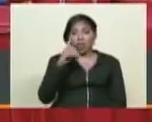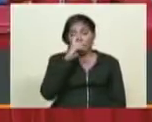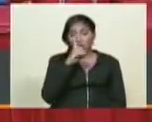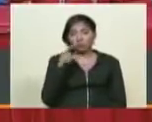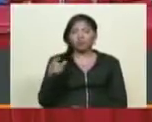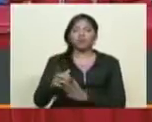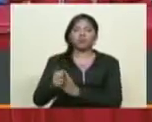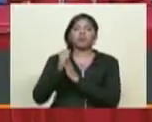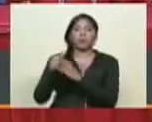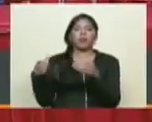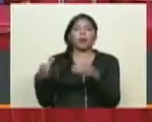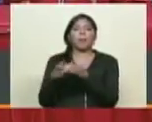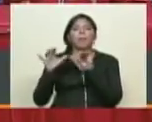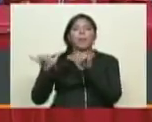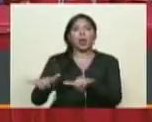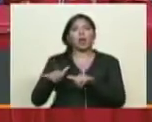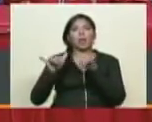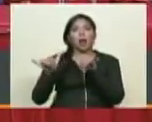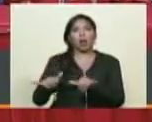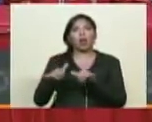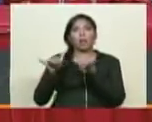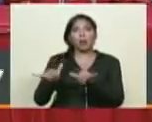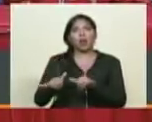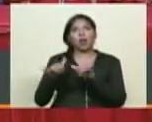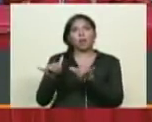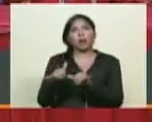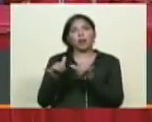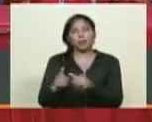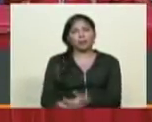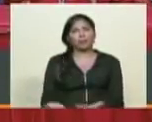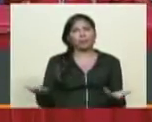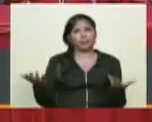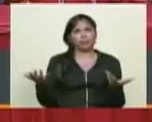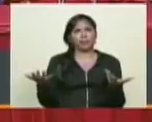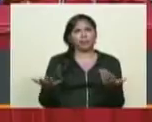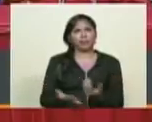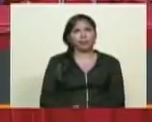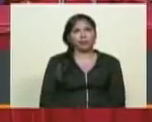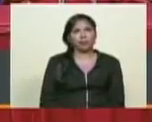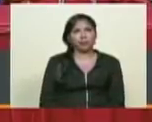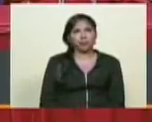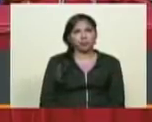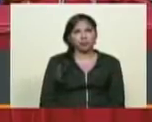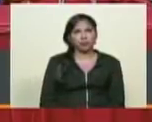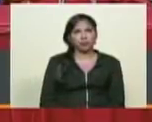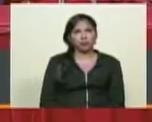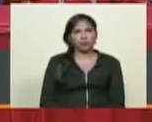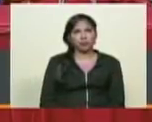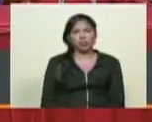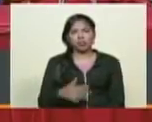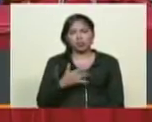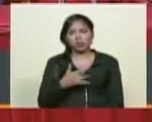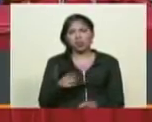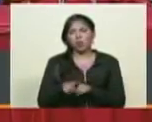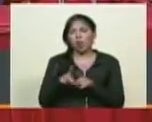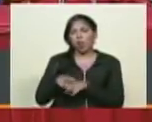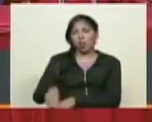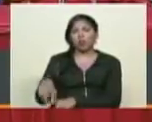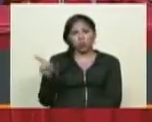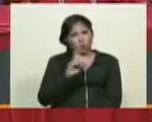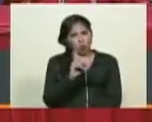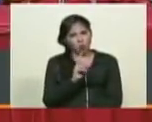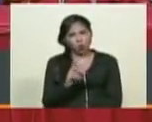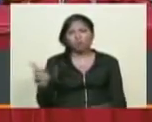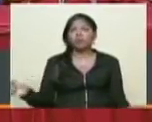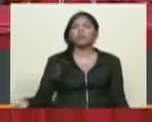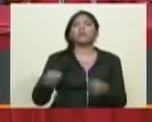partido. 20 y pico, no quiere salir. Entonces, que nadie puede sentirse desplazado, no, al contrario. Reimpulso,